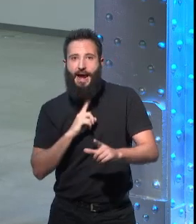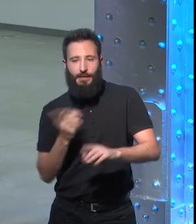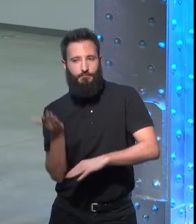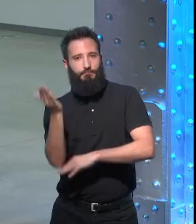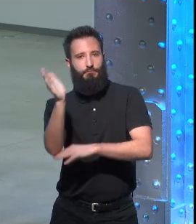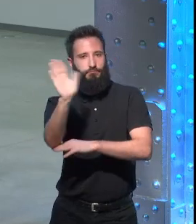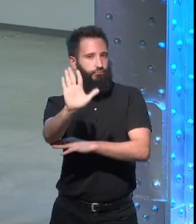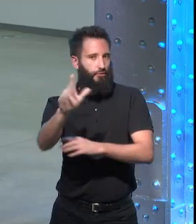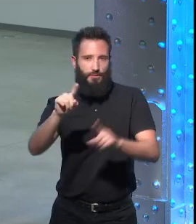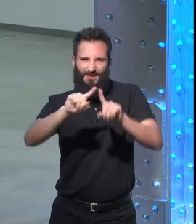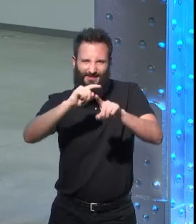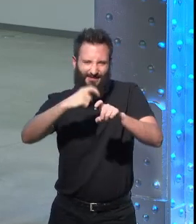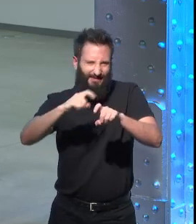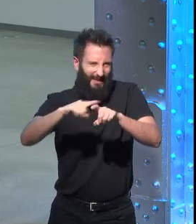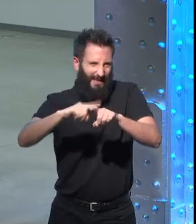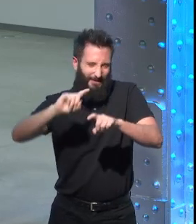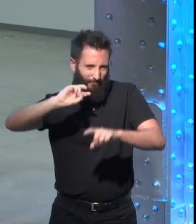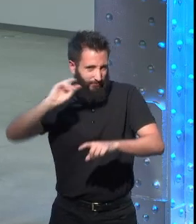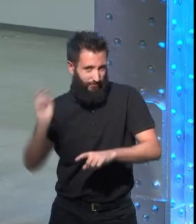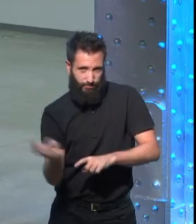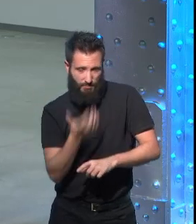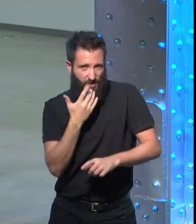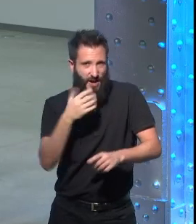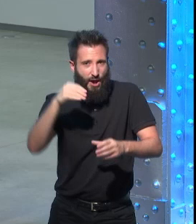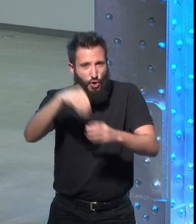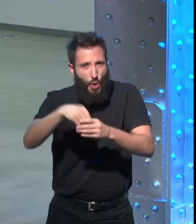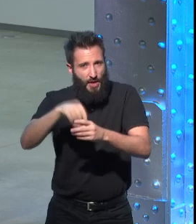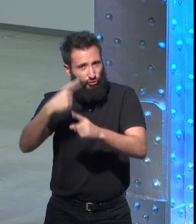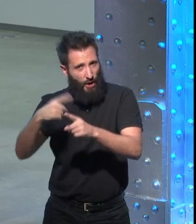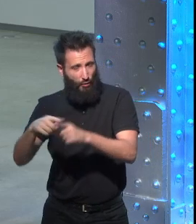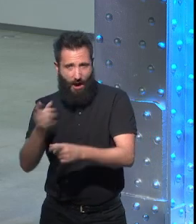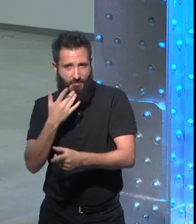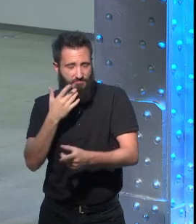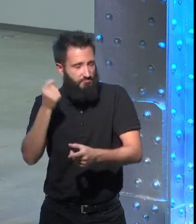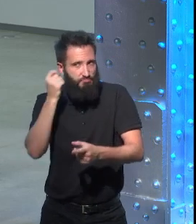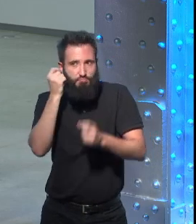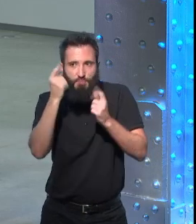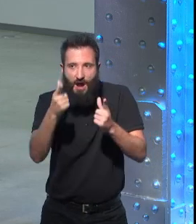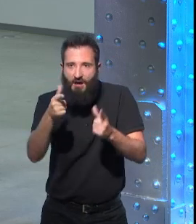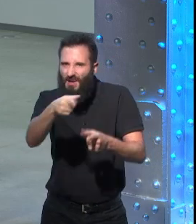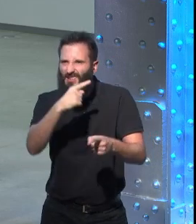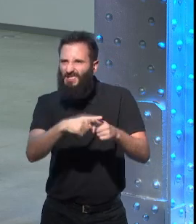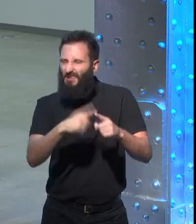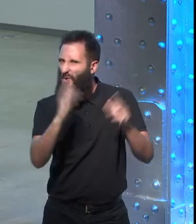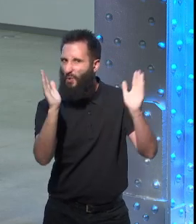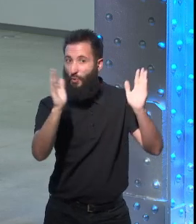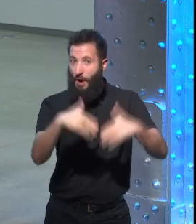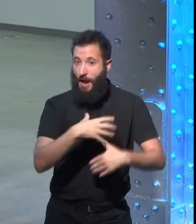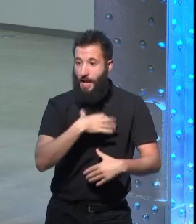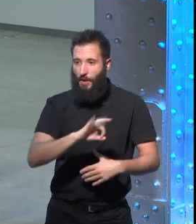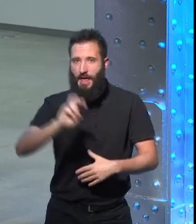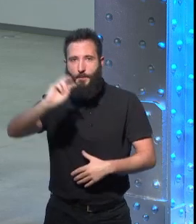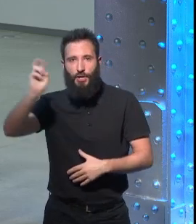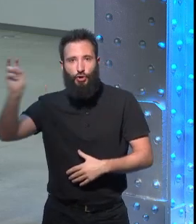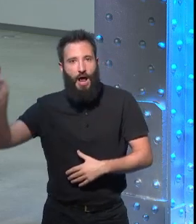de todo tipo, de imágenes de contenido sexual, sin darse cuenta que la imagen en realidad lleva una carga sexual importante que a lo mejor puede